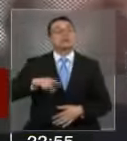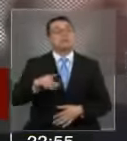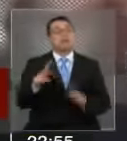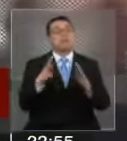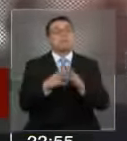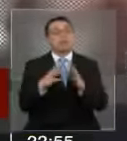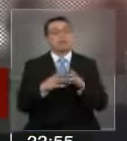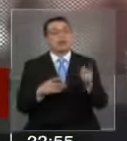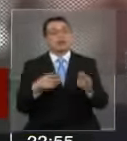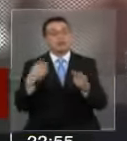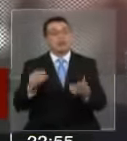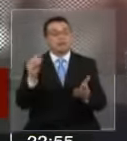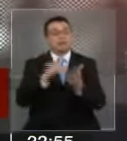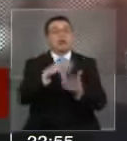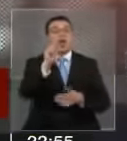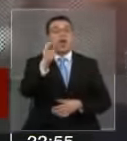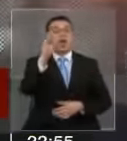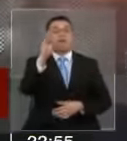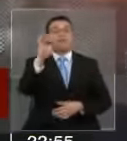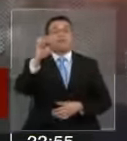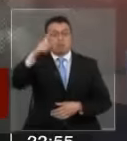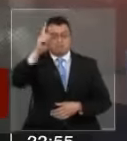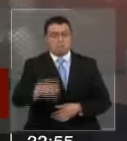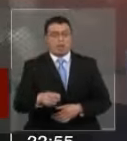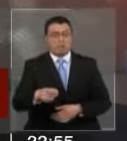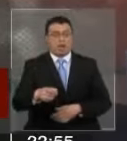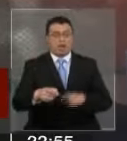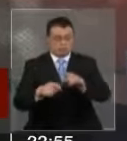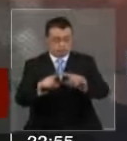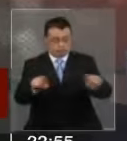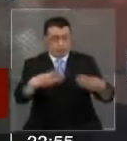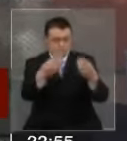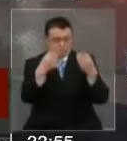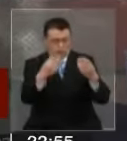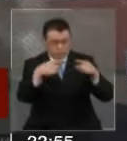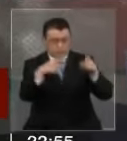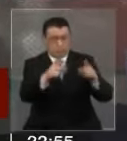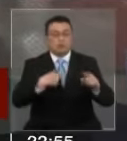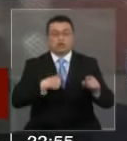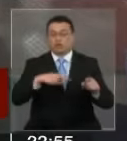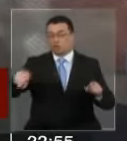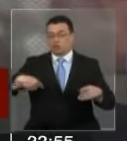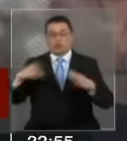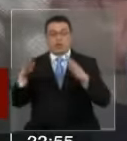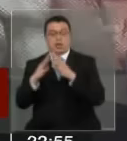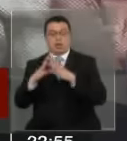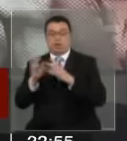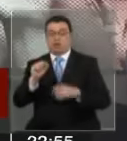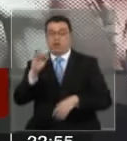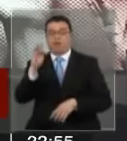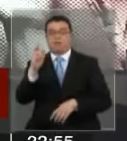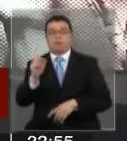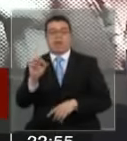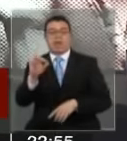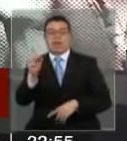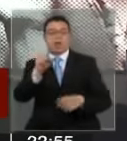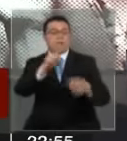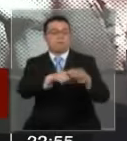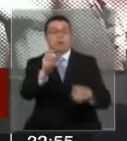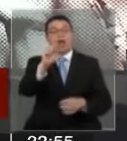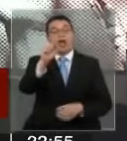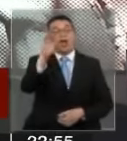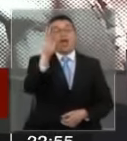que implantaron el sistema de las AFP en Chile? Pero fueron tan generosos y dijeron, este sistema es tan bueno que nosotros no lo vamos a aplicar para nosotros, se lo vamos a dejar a todo el resto, pero nosotros no.